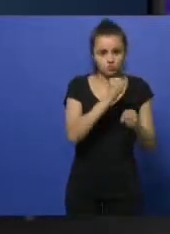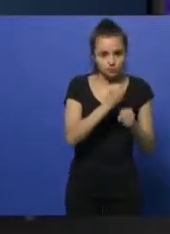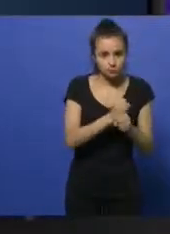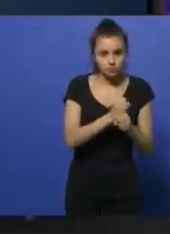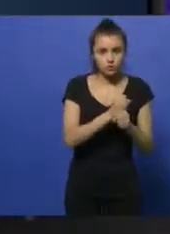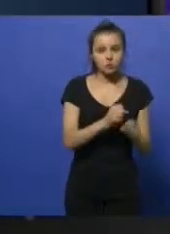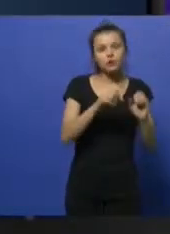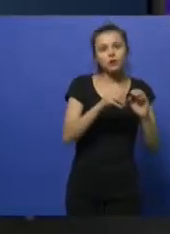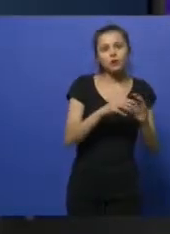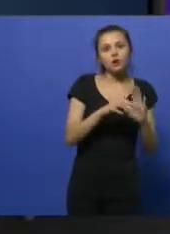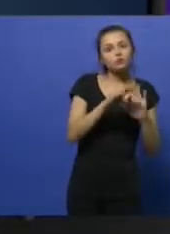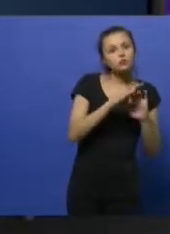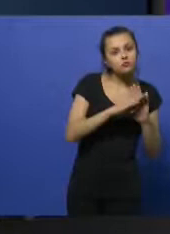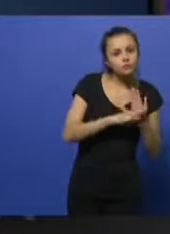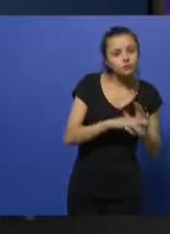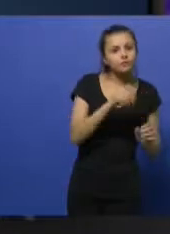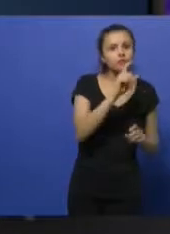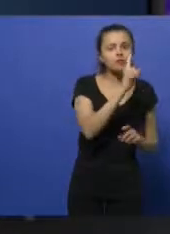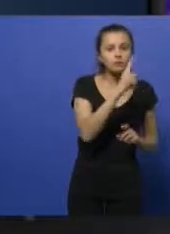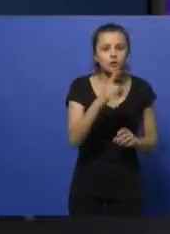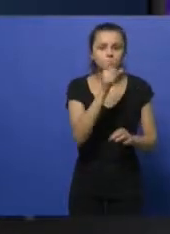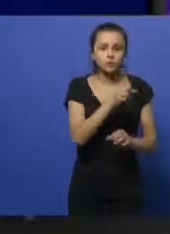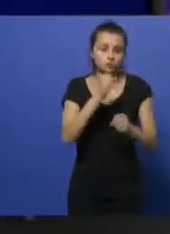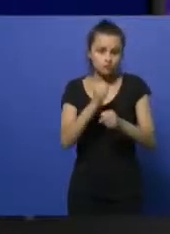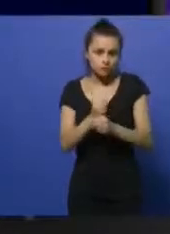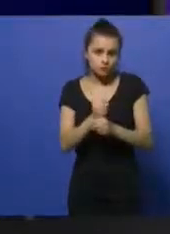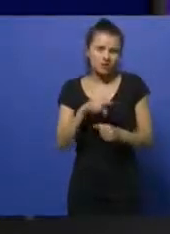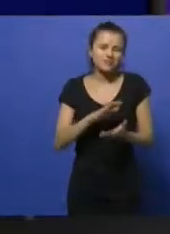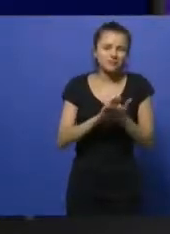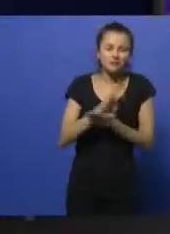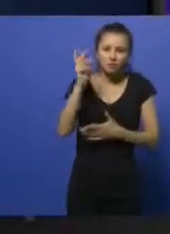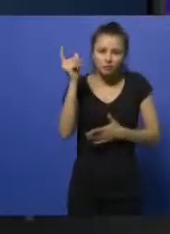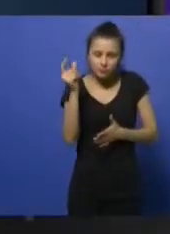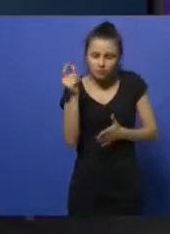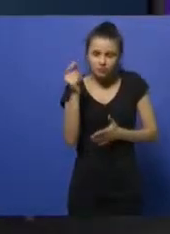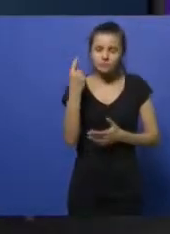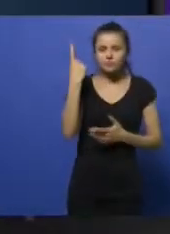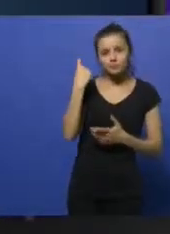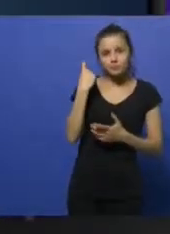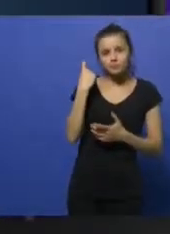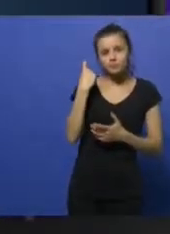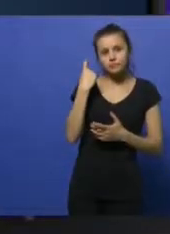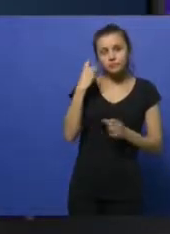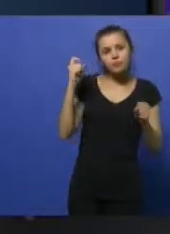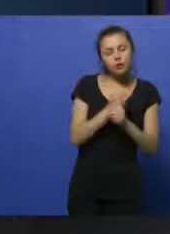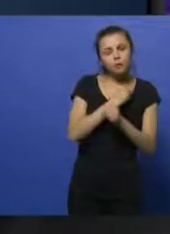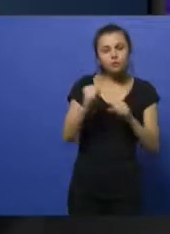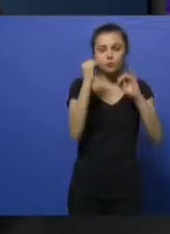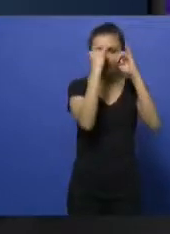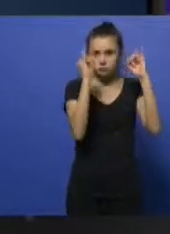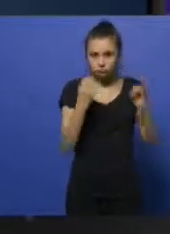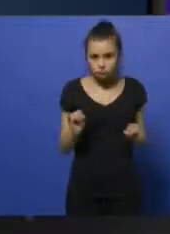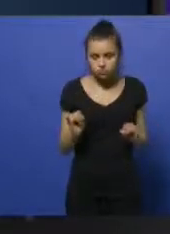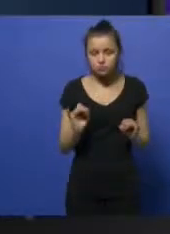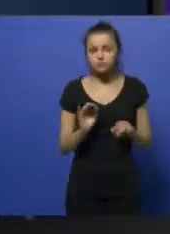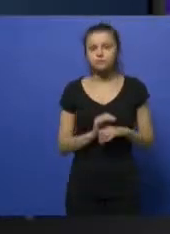defensa de las condiciones de cada trabajador. Y sobre todo en un momento tan difícil, después de lo que se vio ayer con la aprobación de este presupuesto,